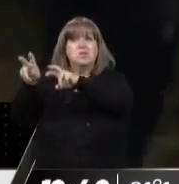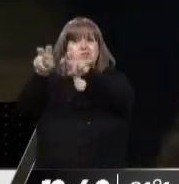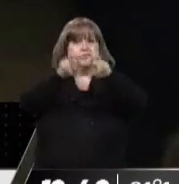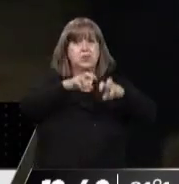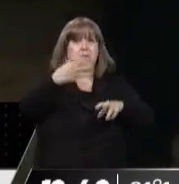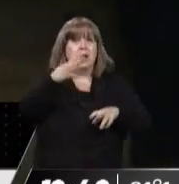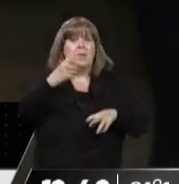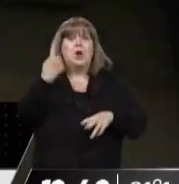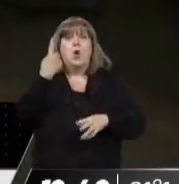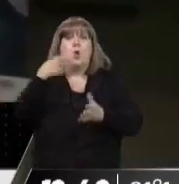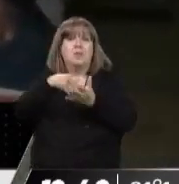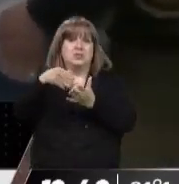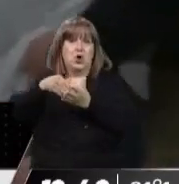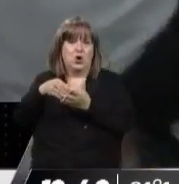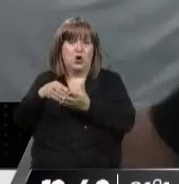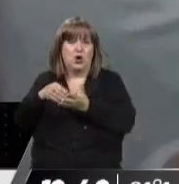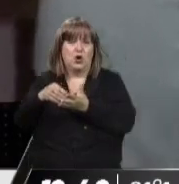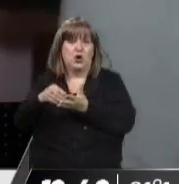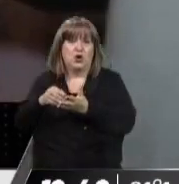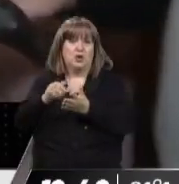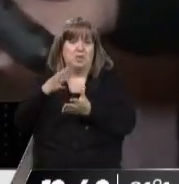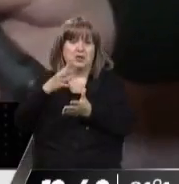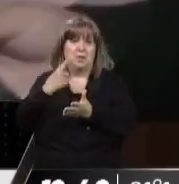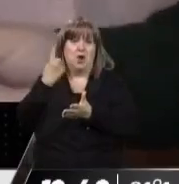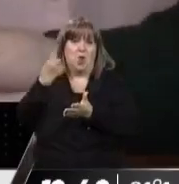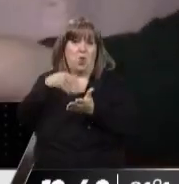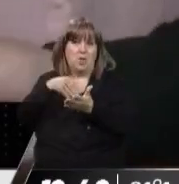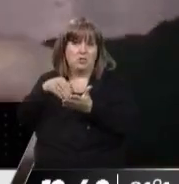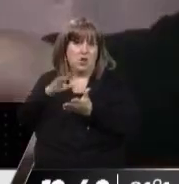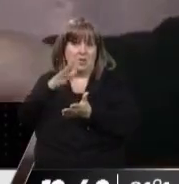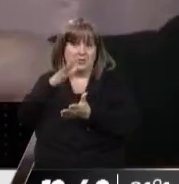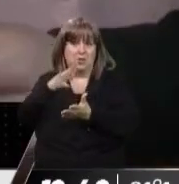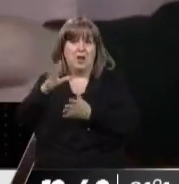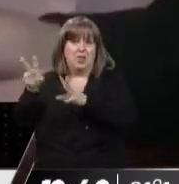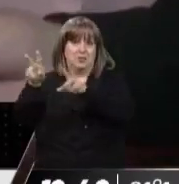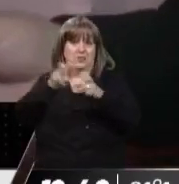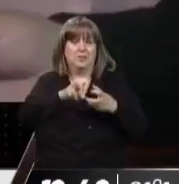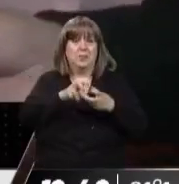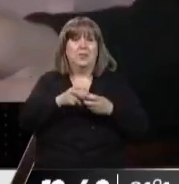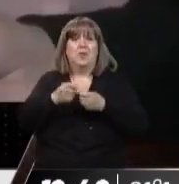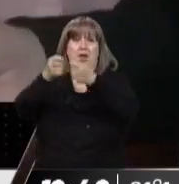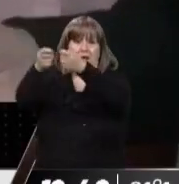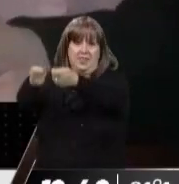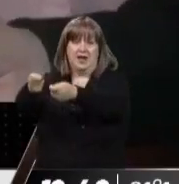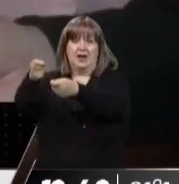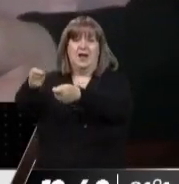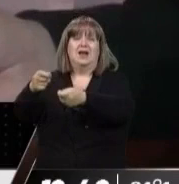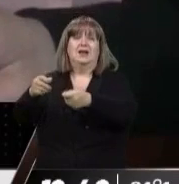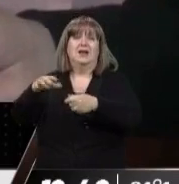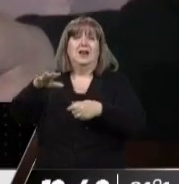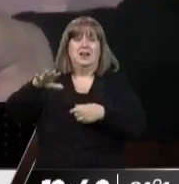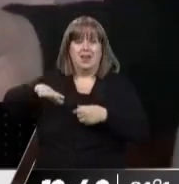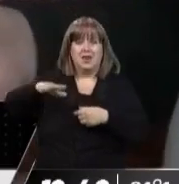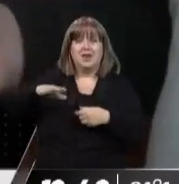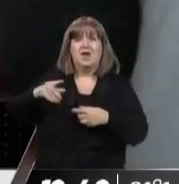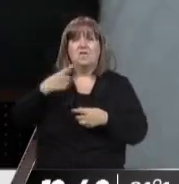Sí, para que la familia la pueda vender y bueno, ver si podemos recaudar 1 millón de pesos para Beni, porque la verdad que